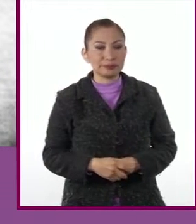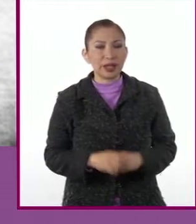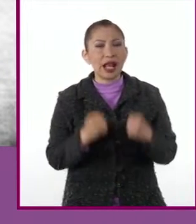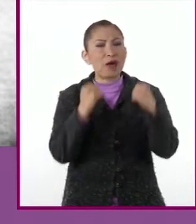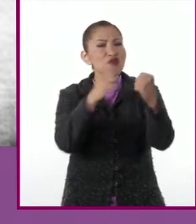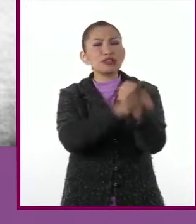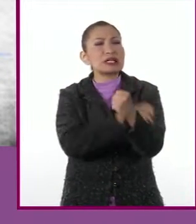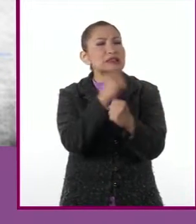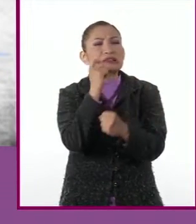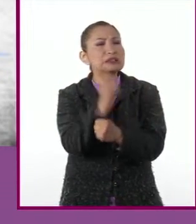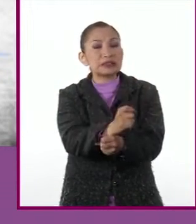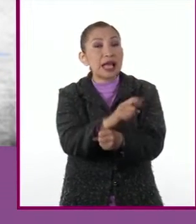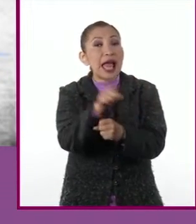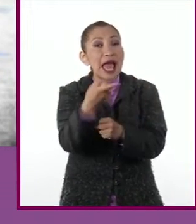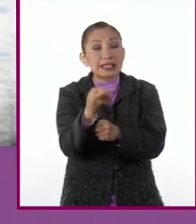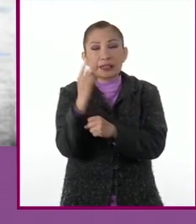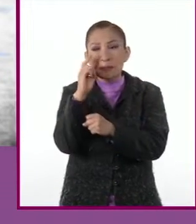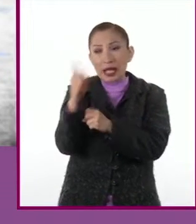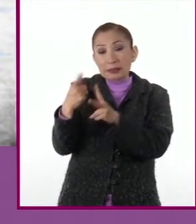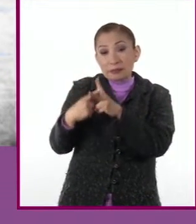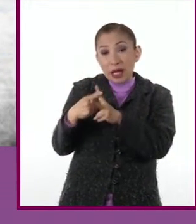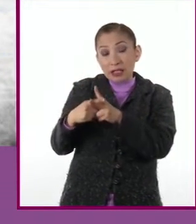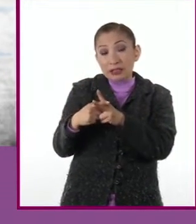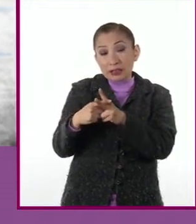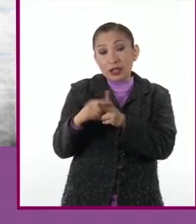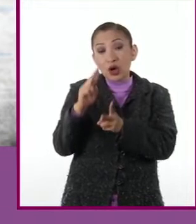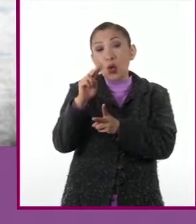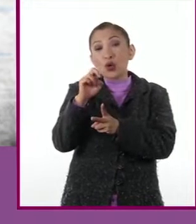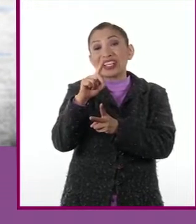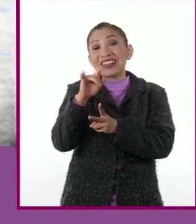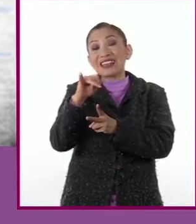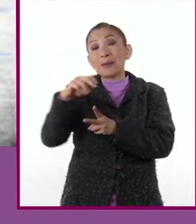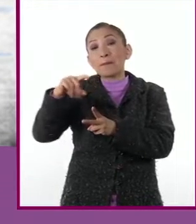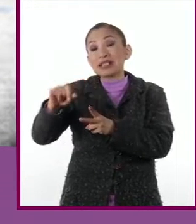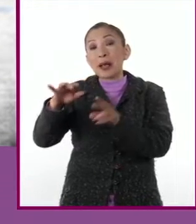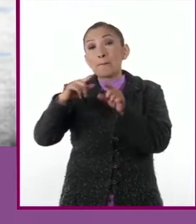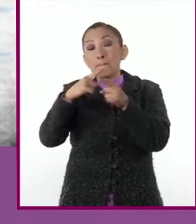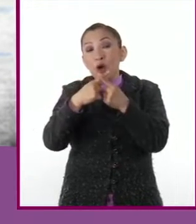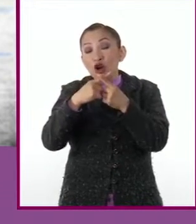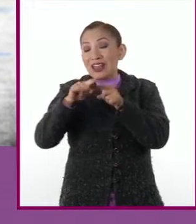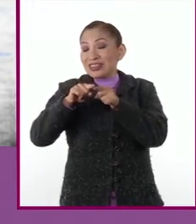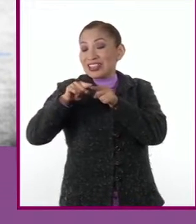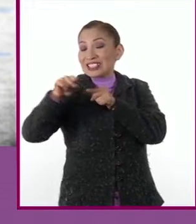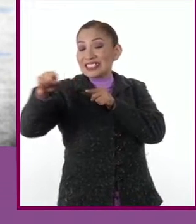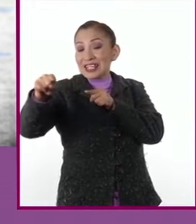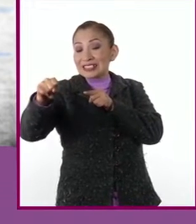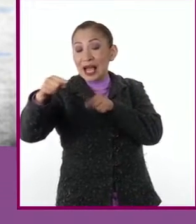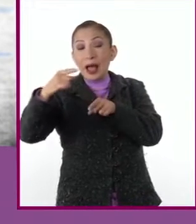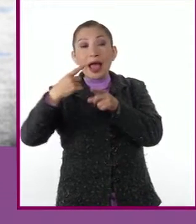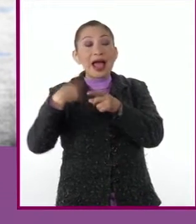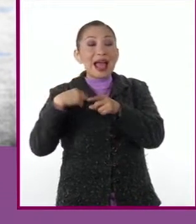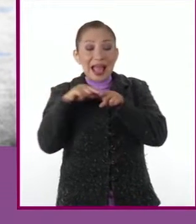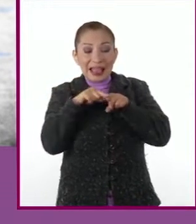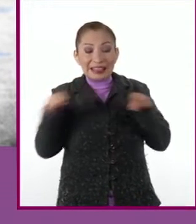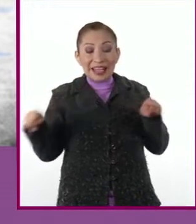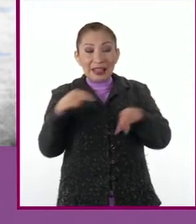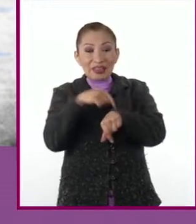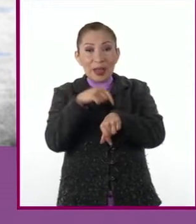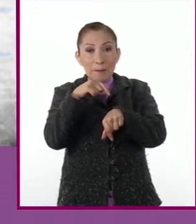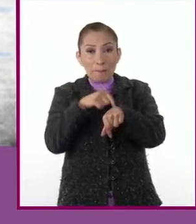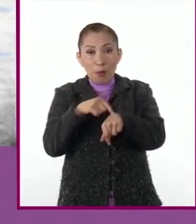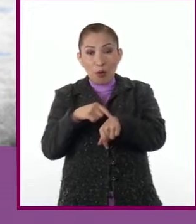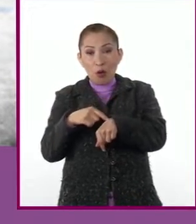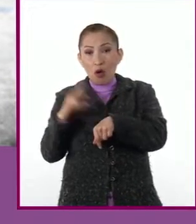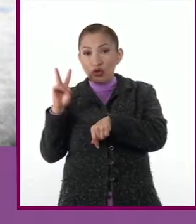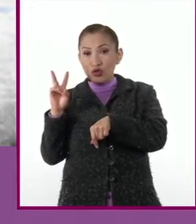fuerza entonces es medida en unidades de masa por distancia entre tiempo al cuadrado, es decir,